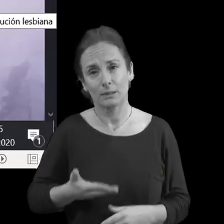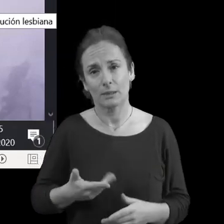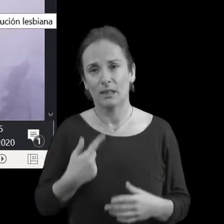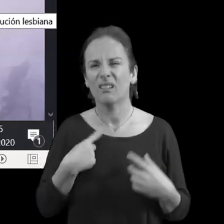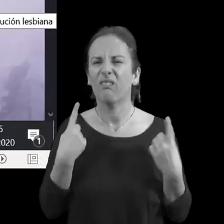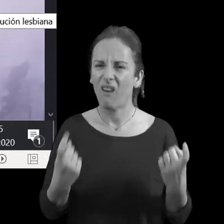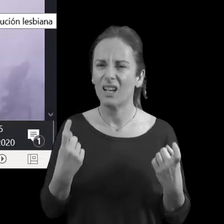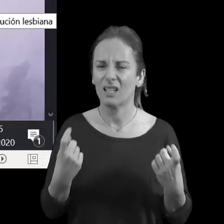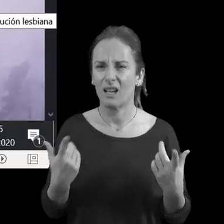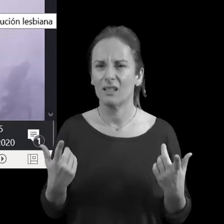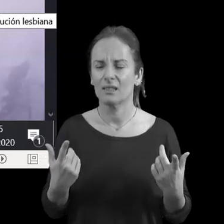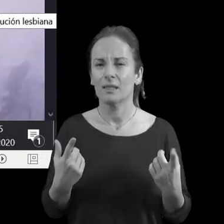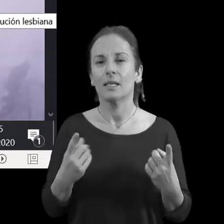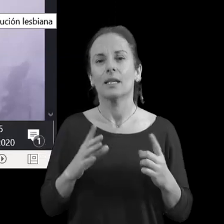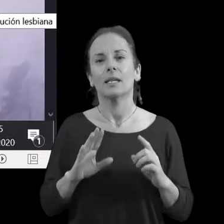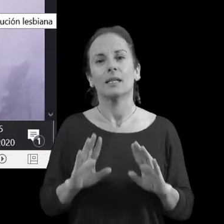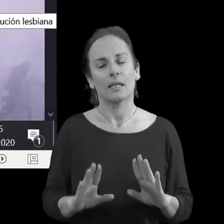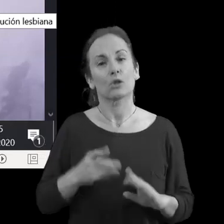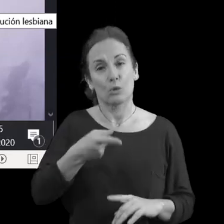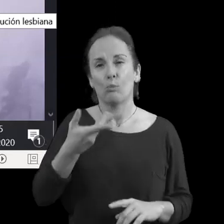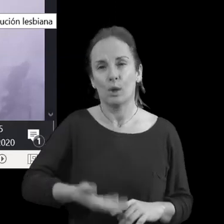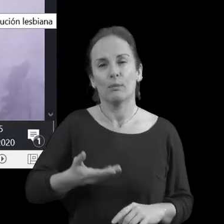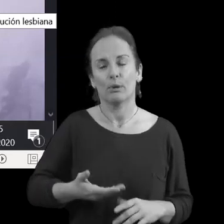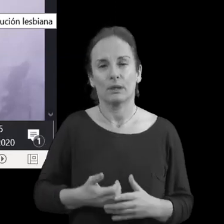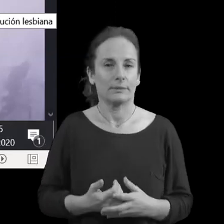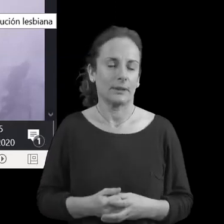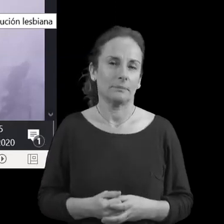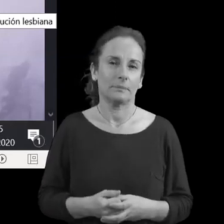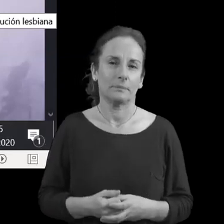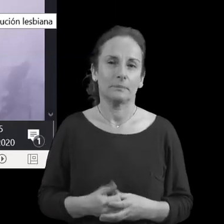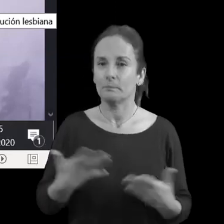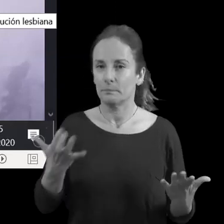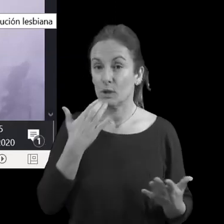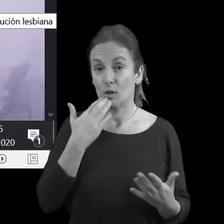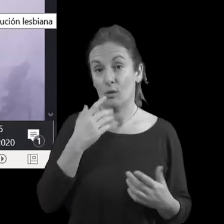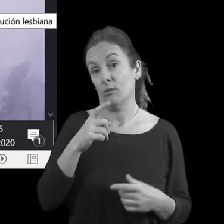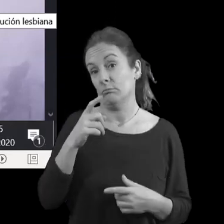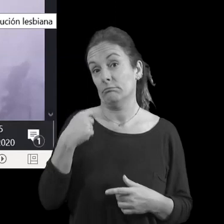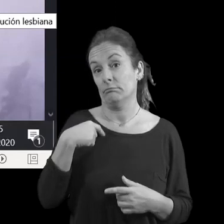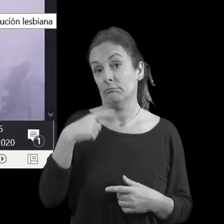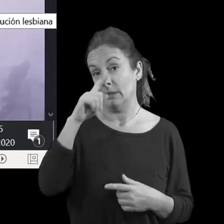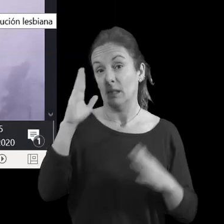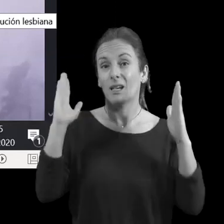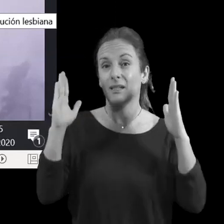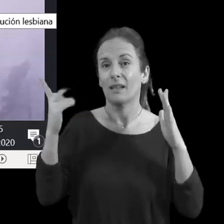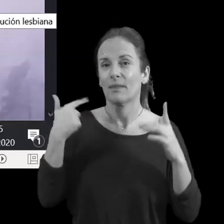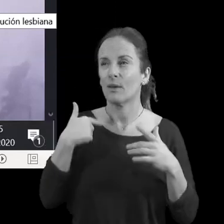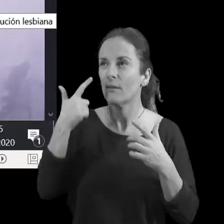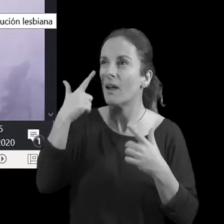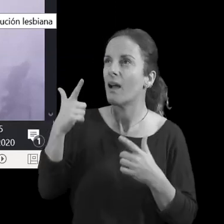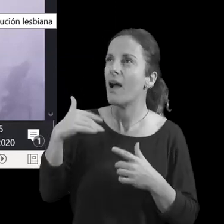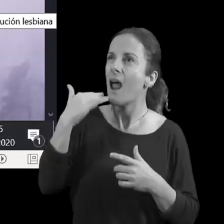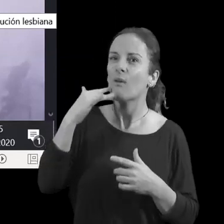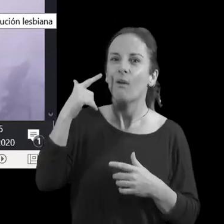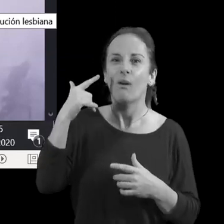¿no? Y es importante, ¿no? Yo soy de una generación que creció sin referentes o con muy poquitos